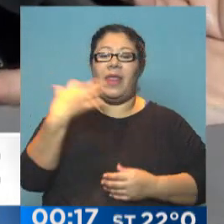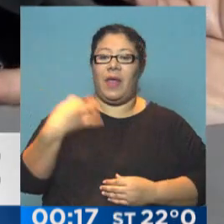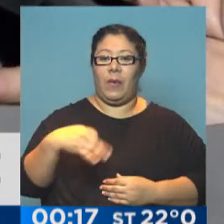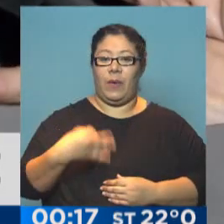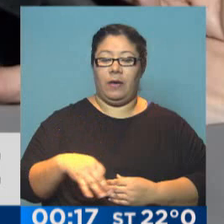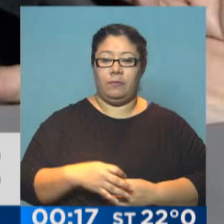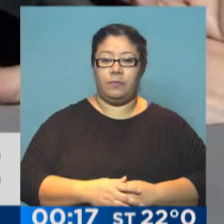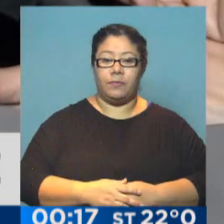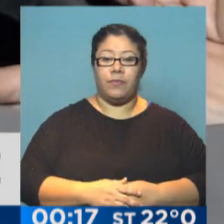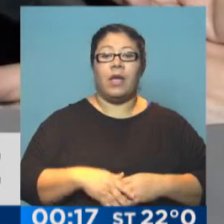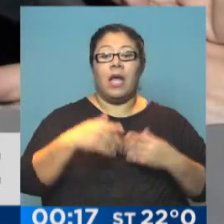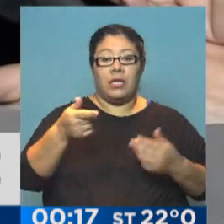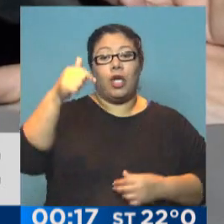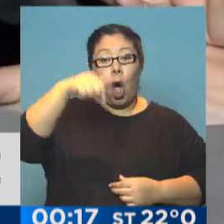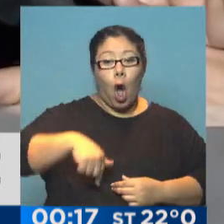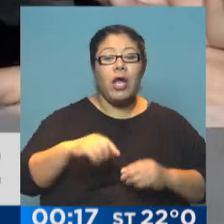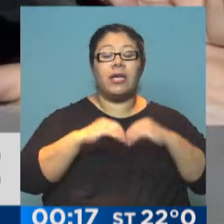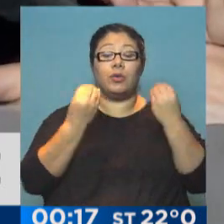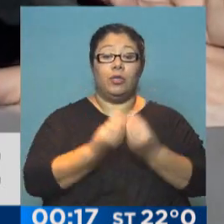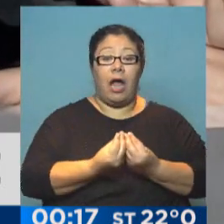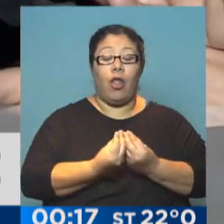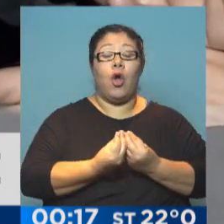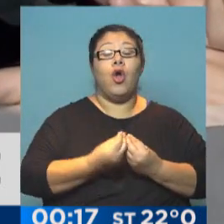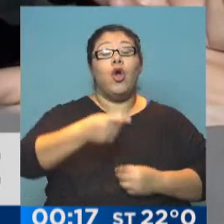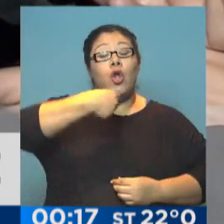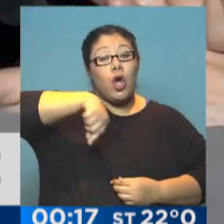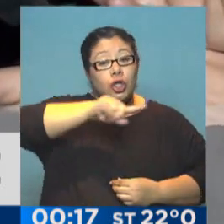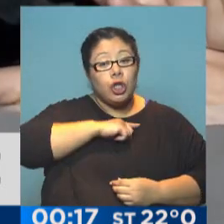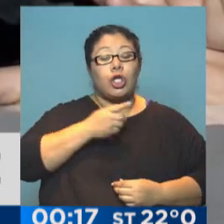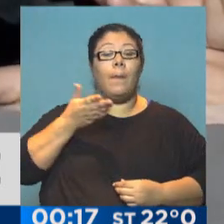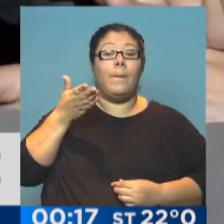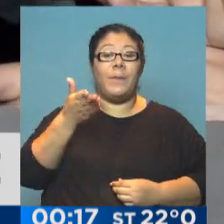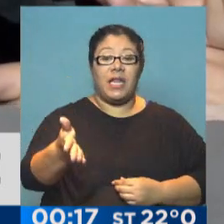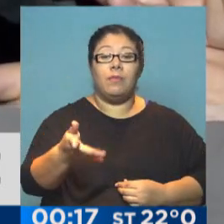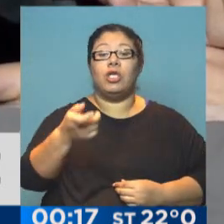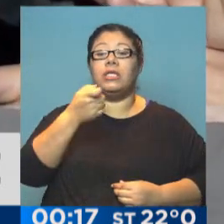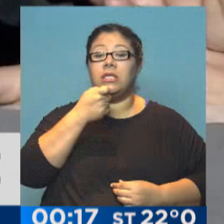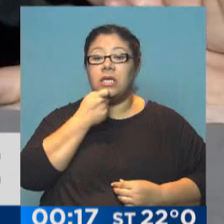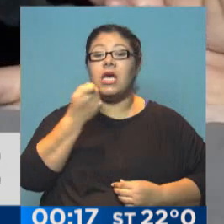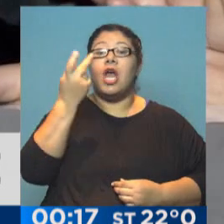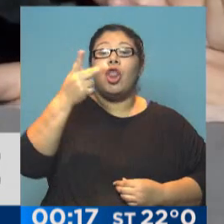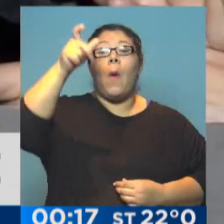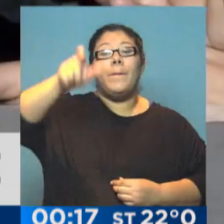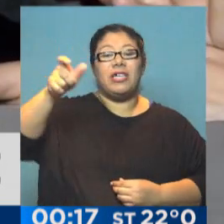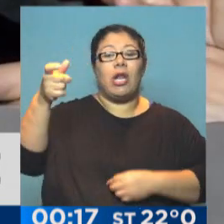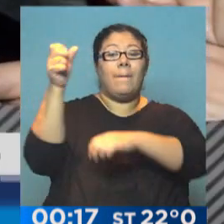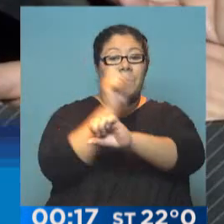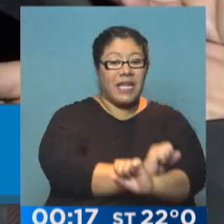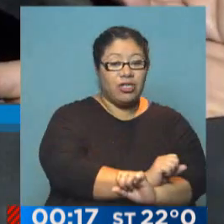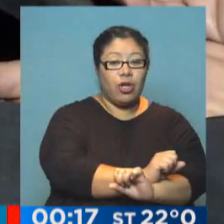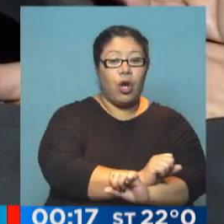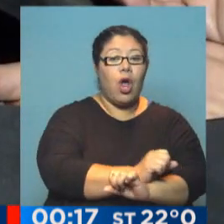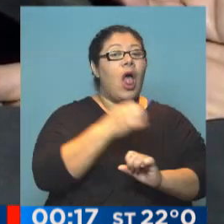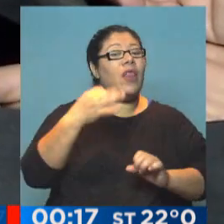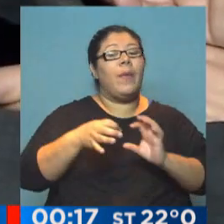Así que eso es lo que salió en el día de la fecha. Ahora lo que pedimos, vamos a ver si podemos sacar a los dos chicos que tenemos detenidos. Liberan a los